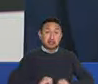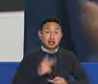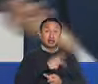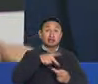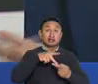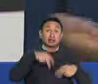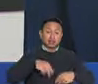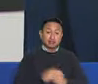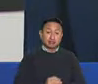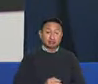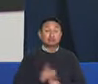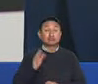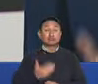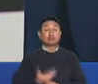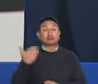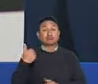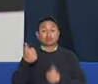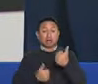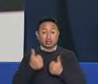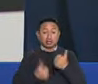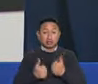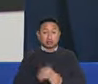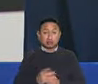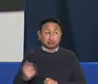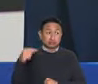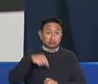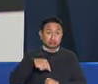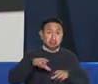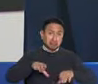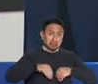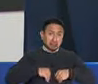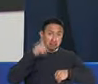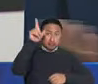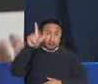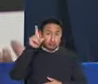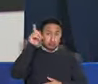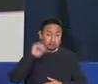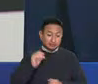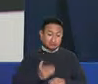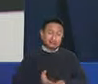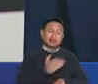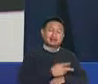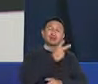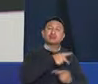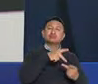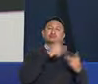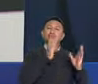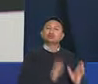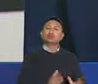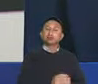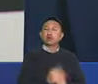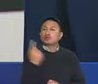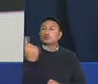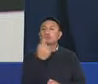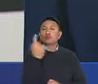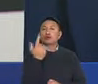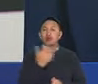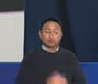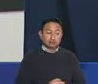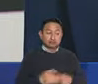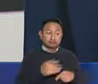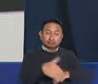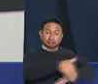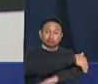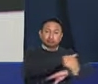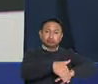prefecturas. Correcto. Incluso los candidatos y candidatas asumieron esta lógica. Antes la prefectura era exclusivamente